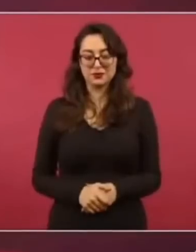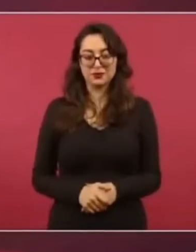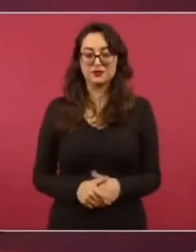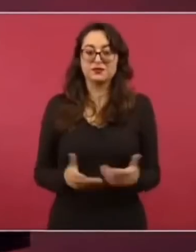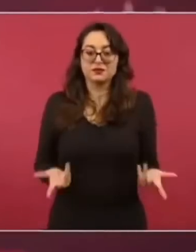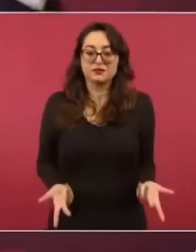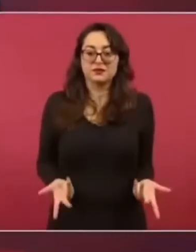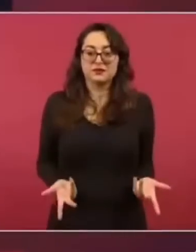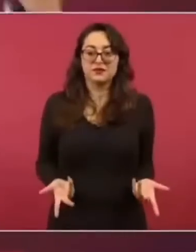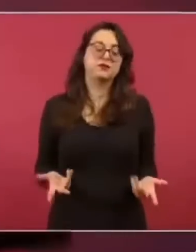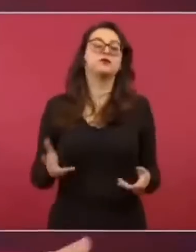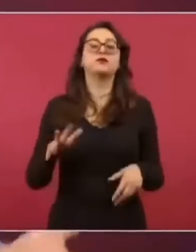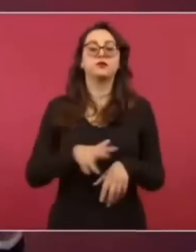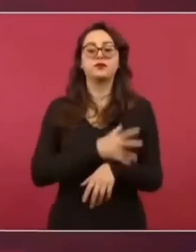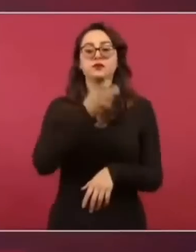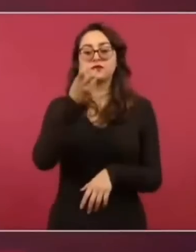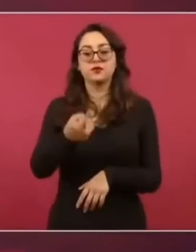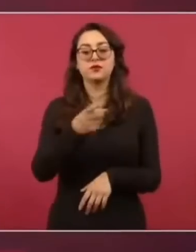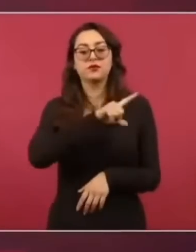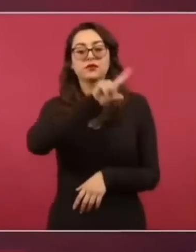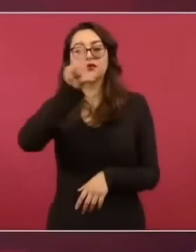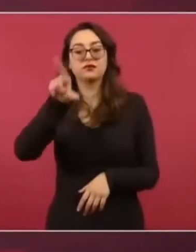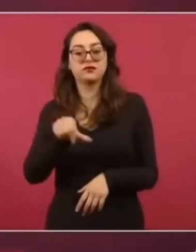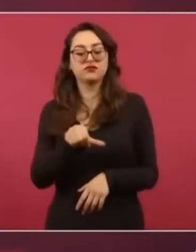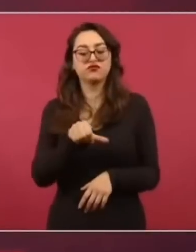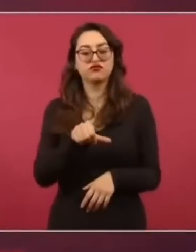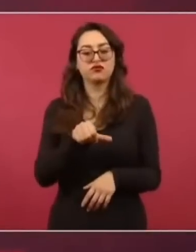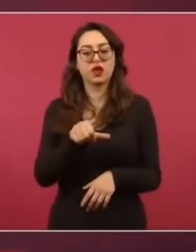no fue muy difícil crear un partido único.